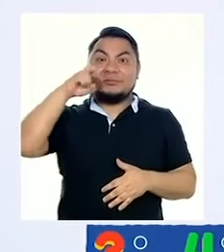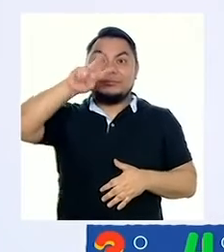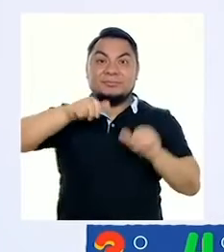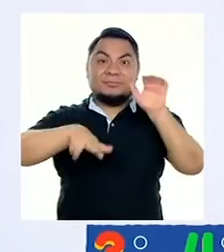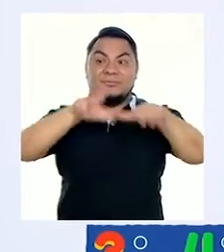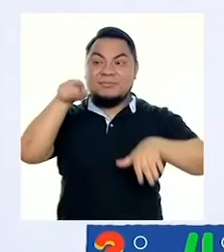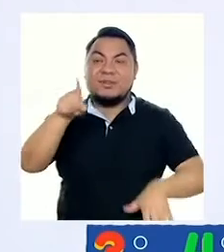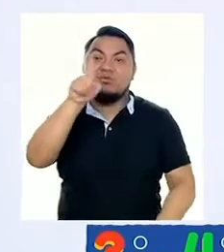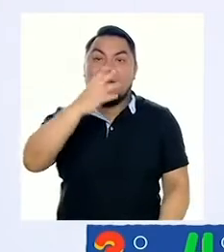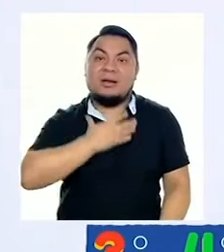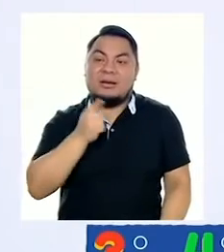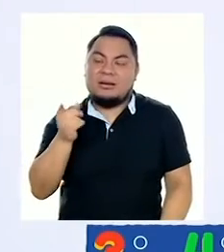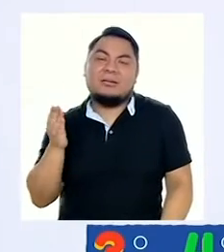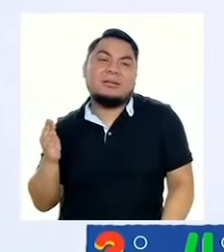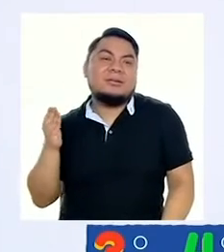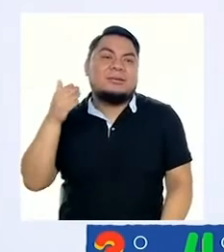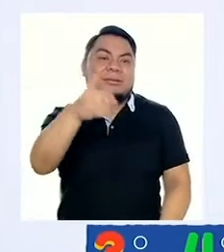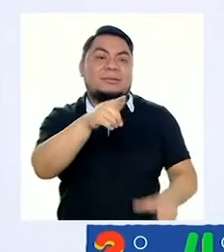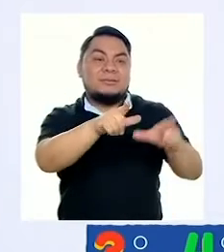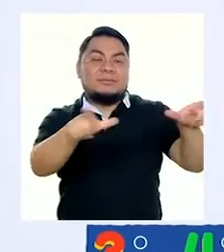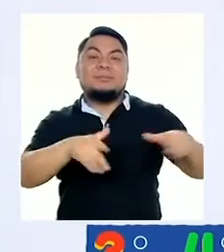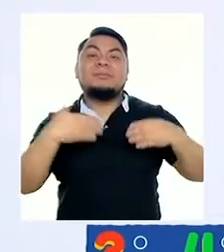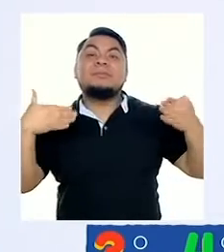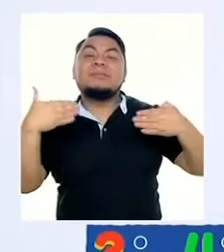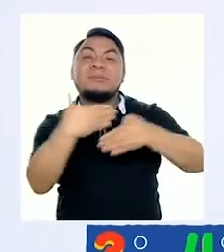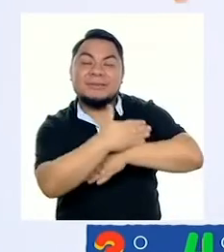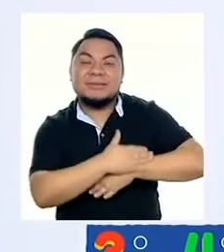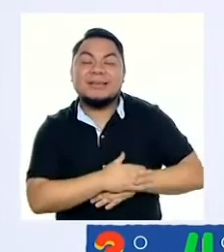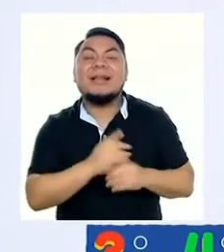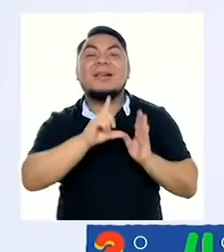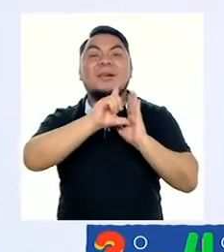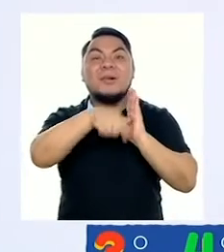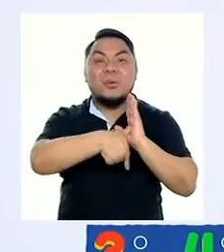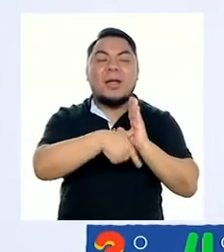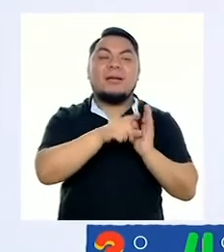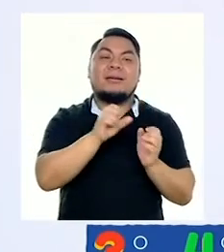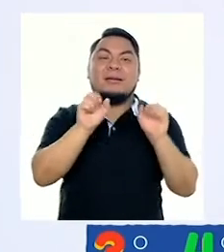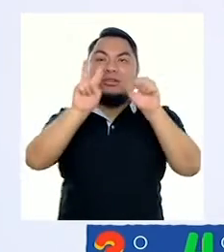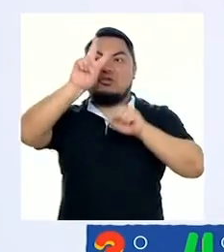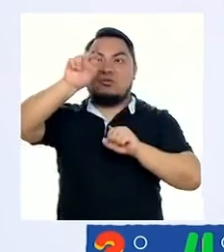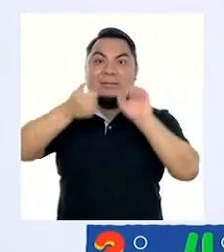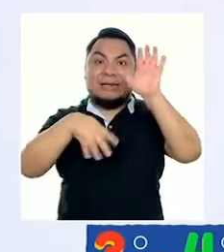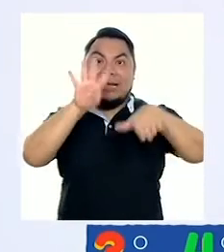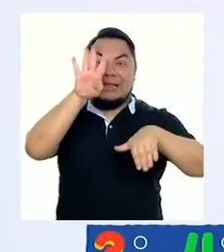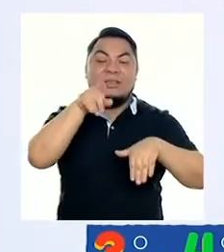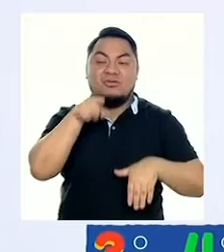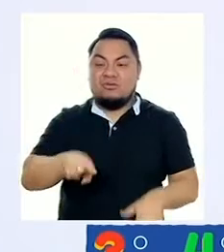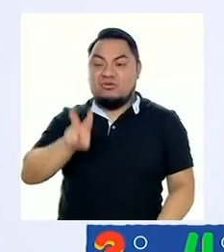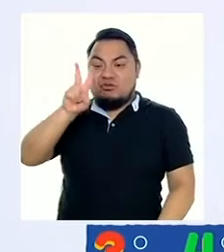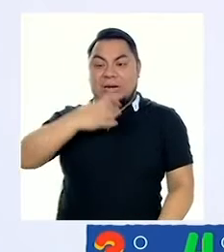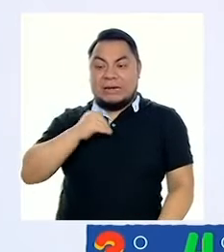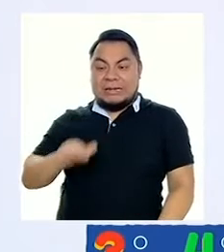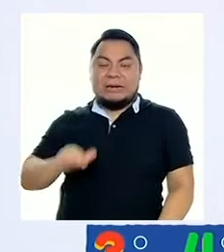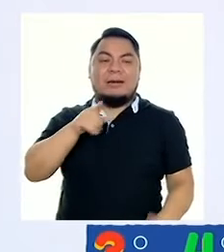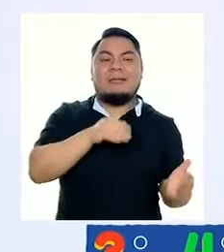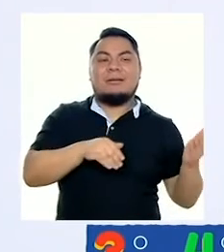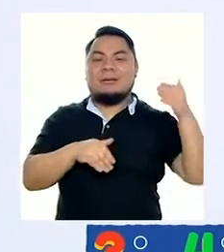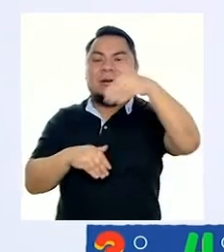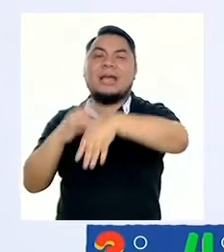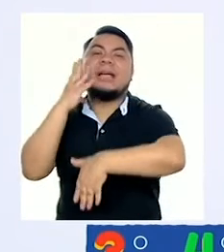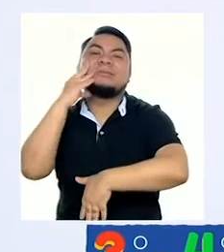tenía un año, se mudó a la ciudad de Chimbote. Y luego, en el 2014, a los 2 años, a